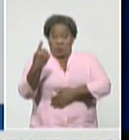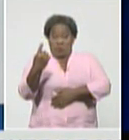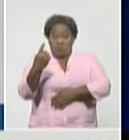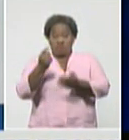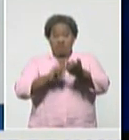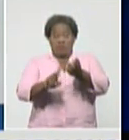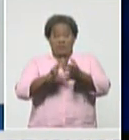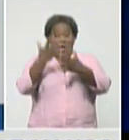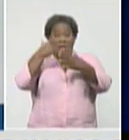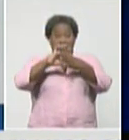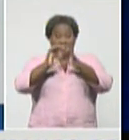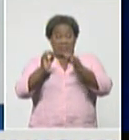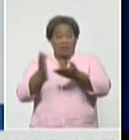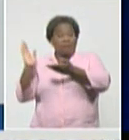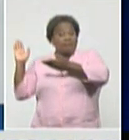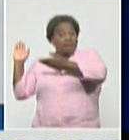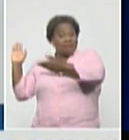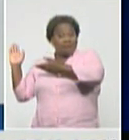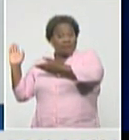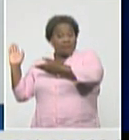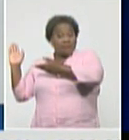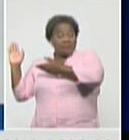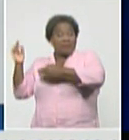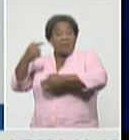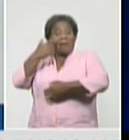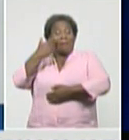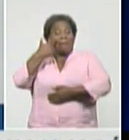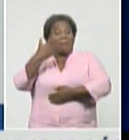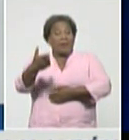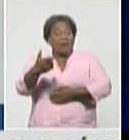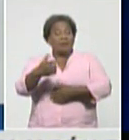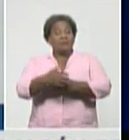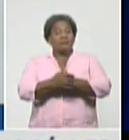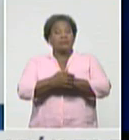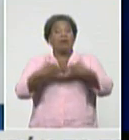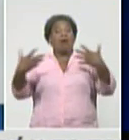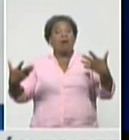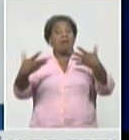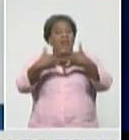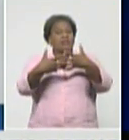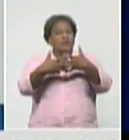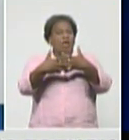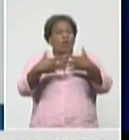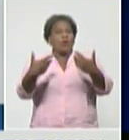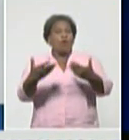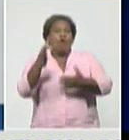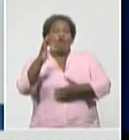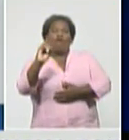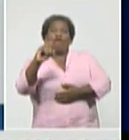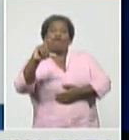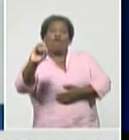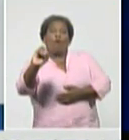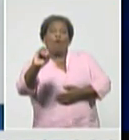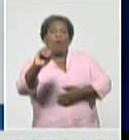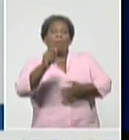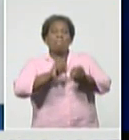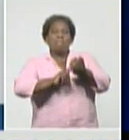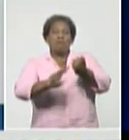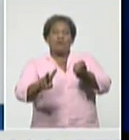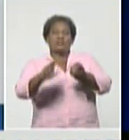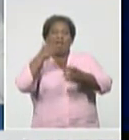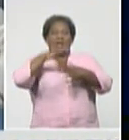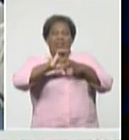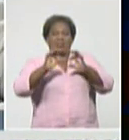Artemisa. Se darán cuenta que tiene que ver con el evento que ayer se informó en el centro urbano